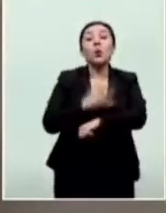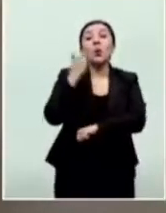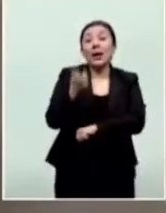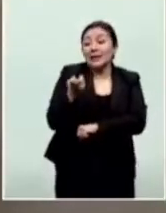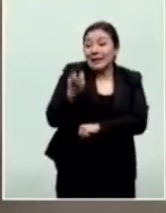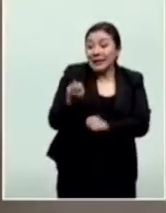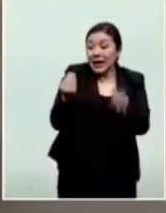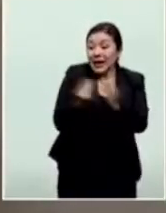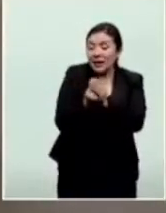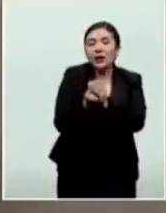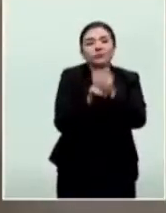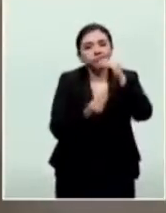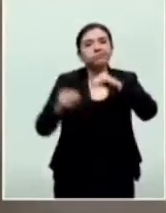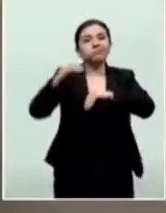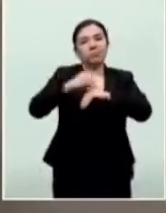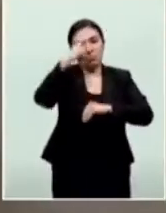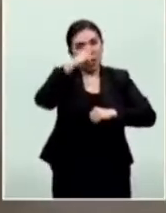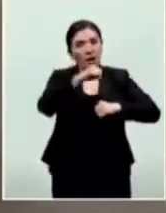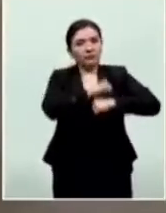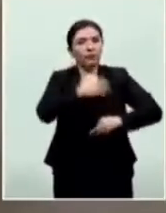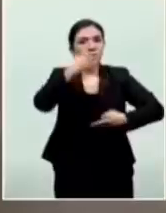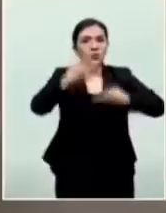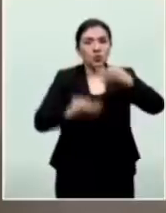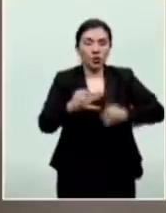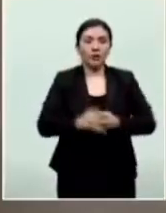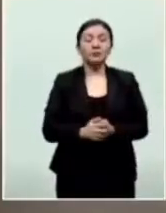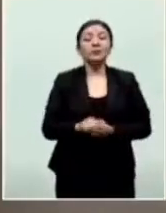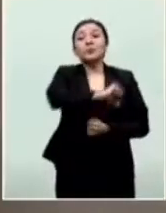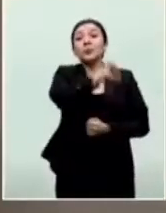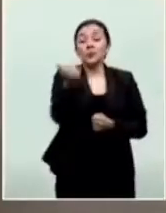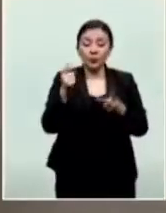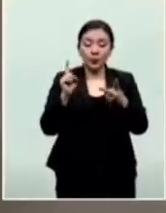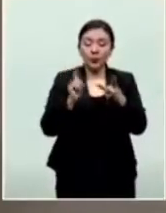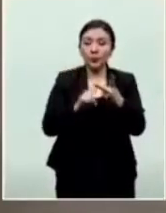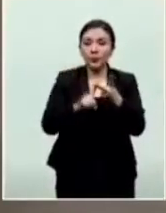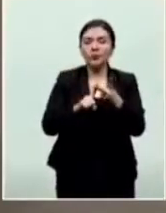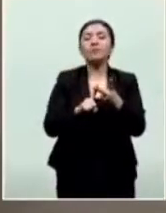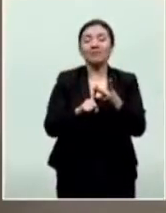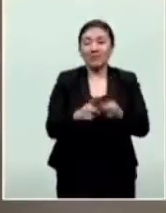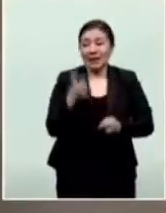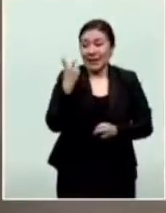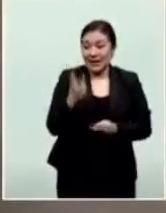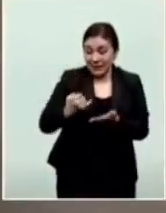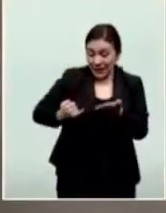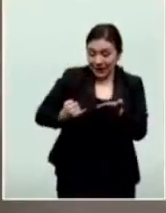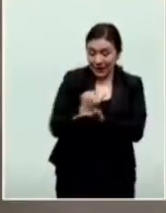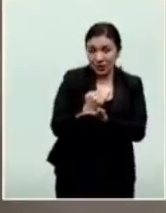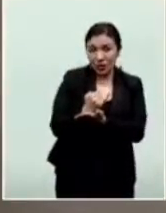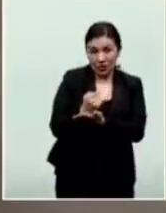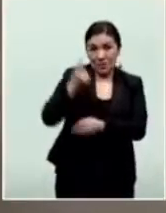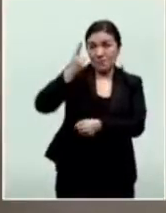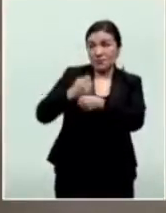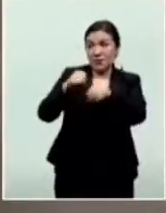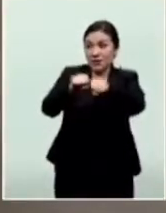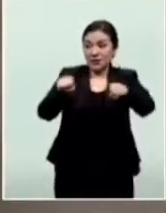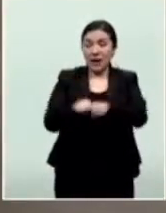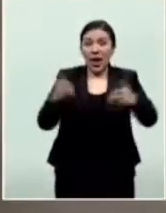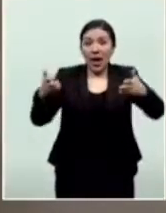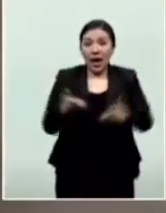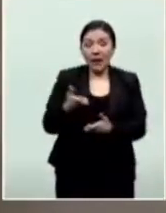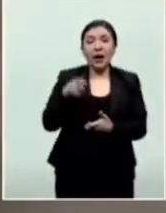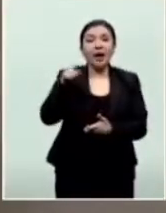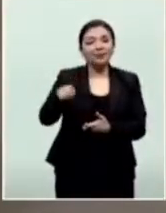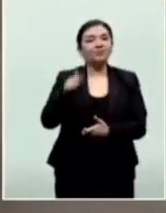llega a la Corte. Y por el otro lado, porque esta decisión de la primera sala es